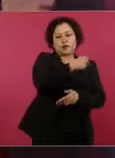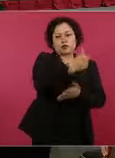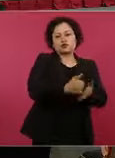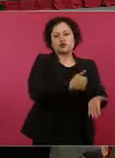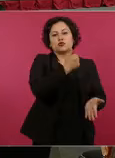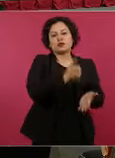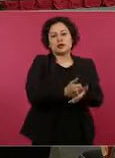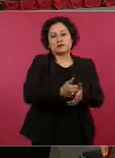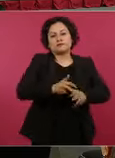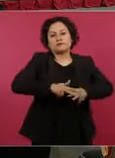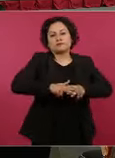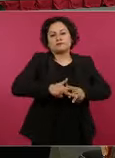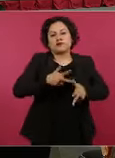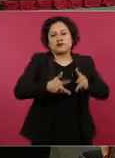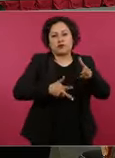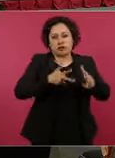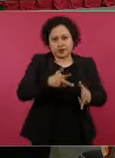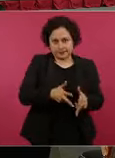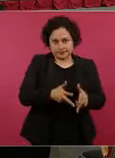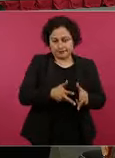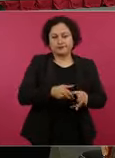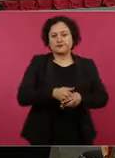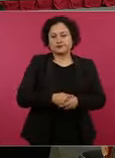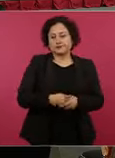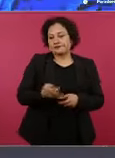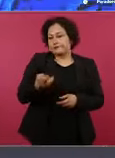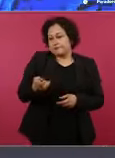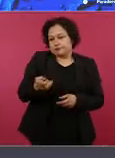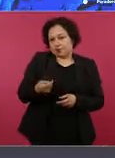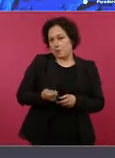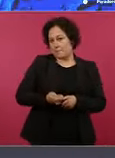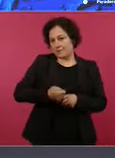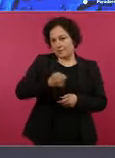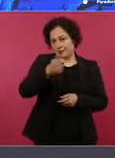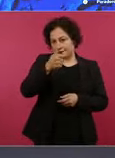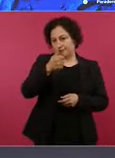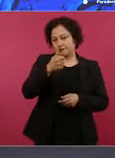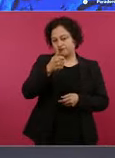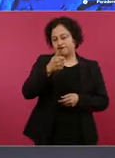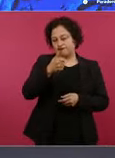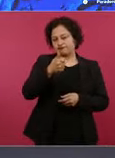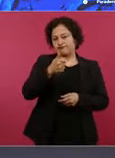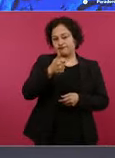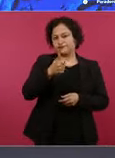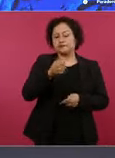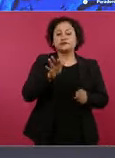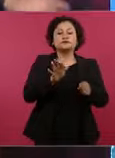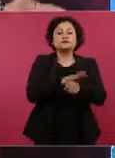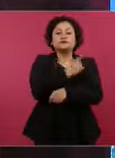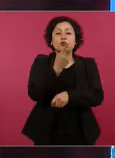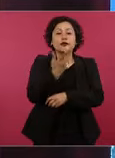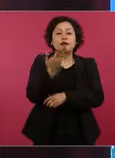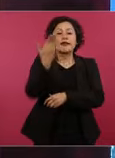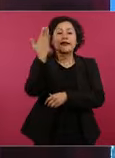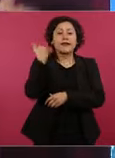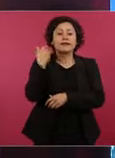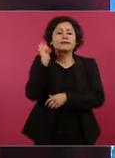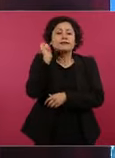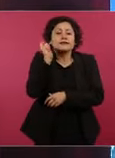Lo primero fue eso. En ese entonces vivir cerca del mar era vivir cerca del mundo.